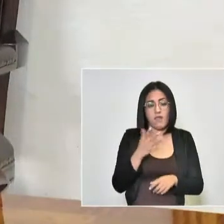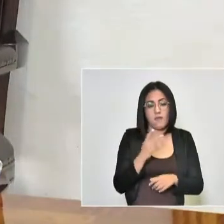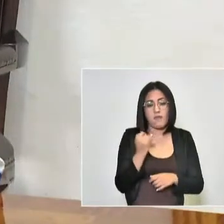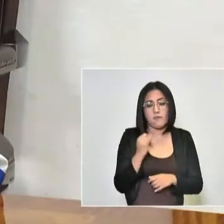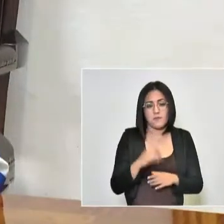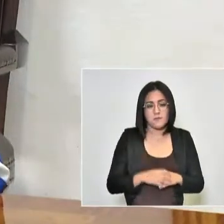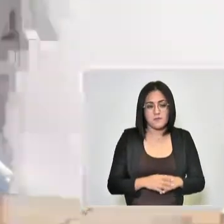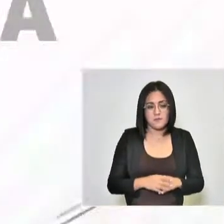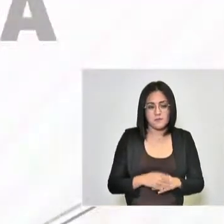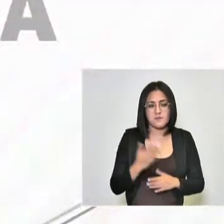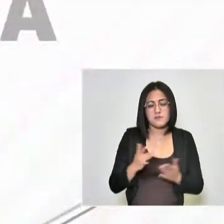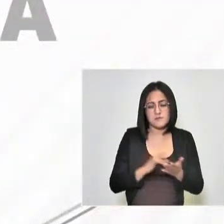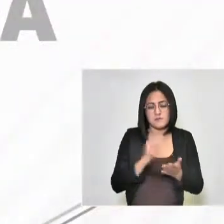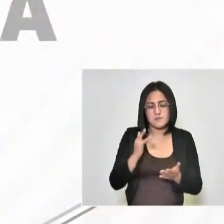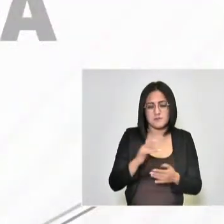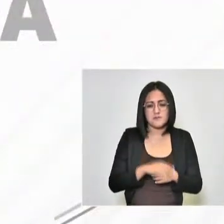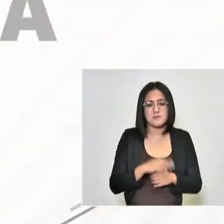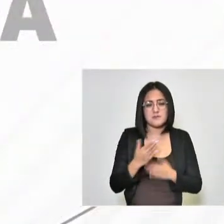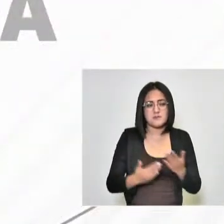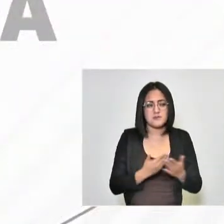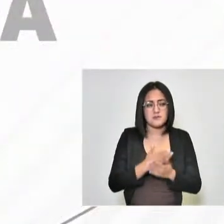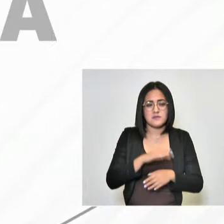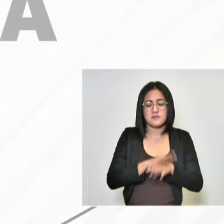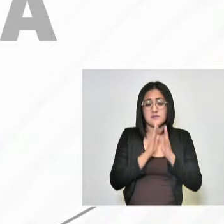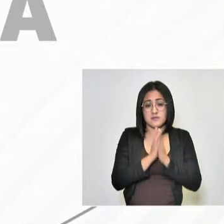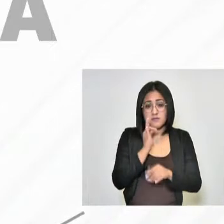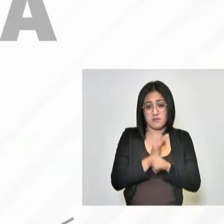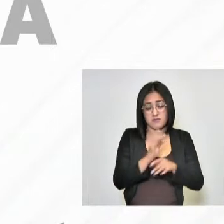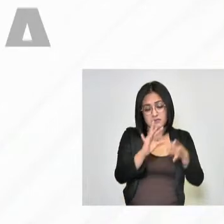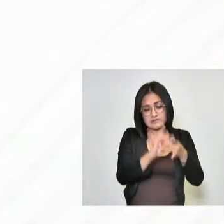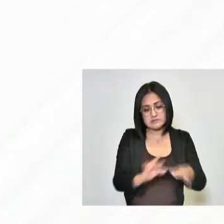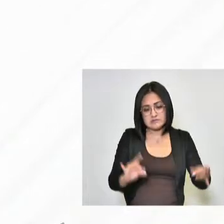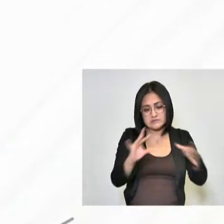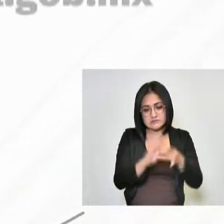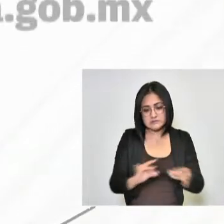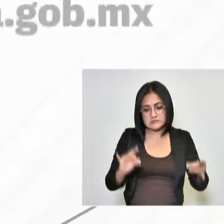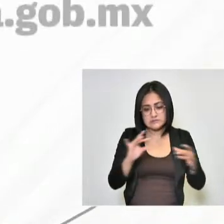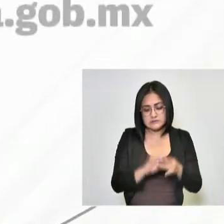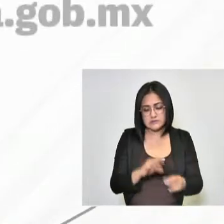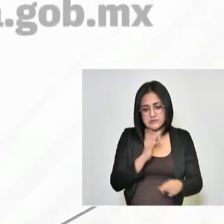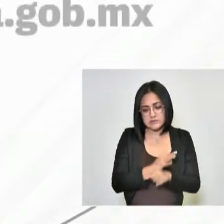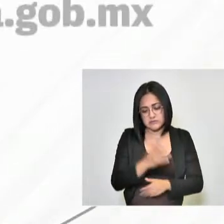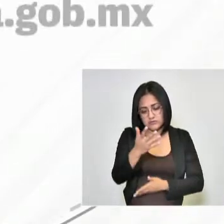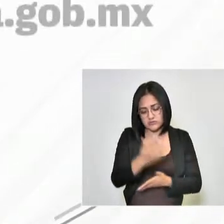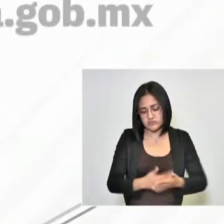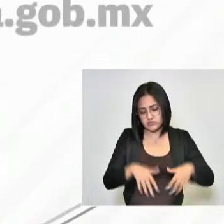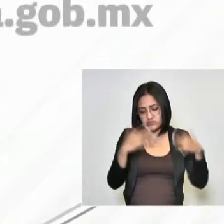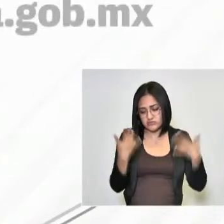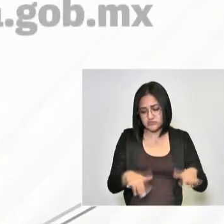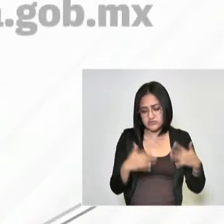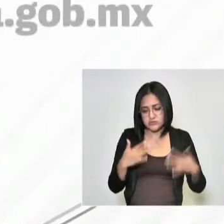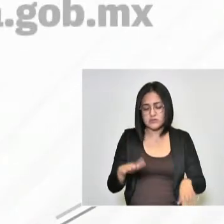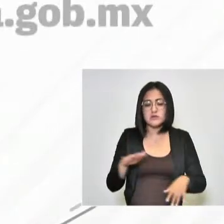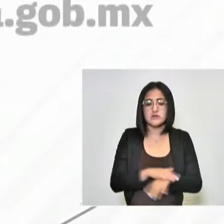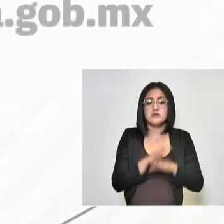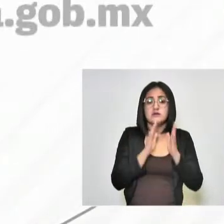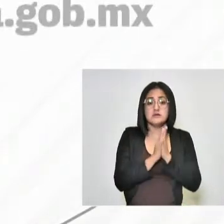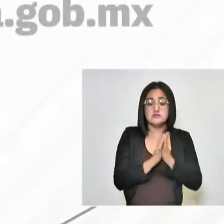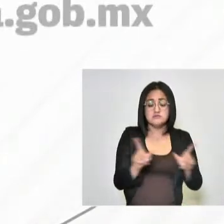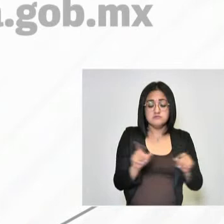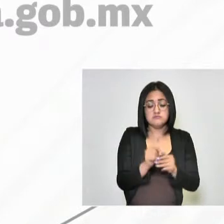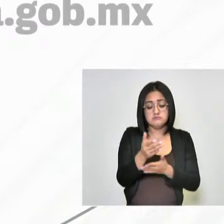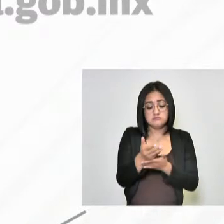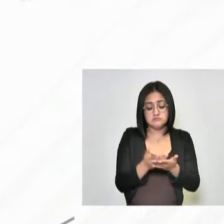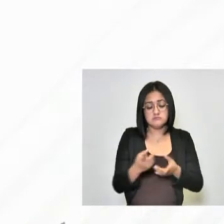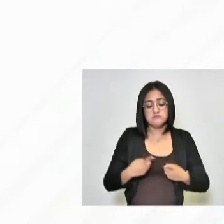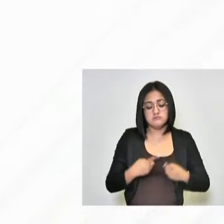Gracias, Betty. Te voy a pedir, sí, gobernador, que de esto que nos has expuesto espléndidamente, nos hagas un resumen,